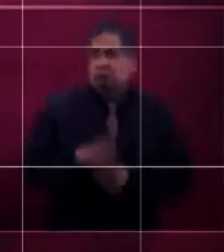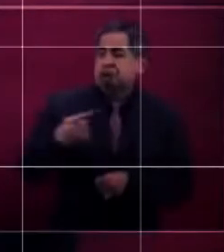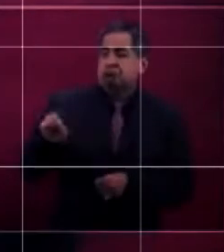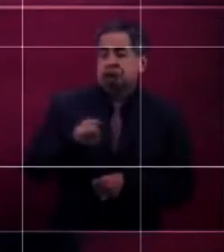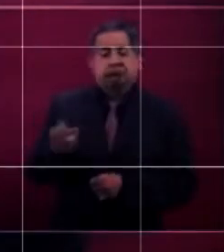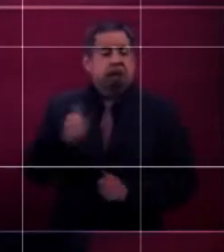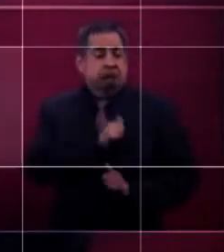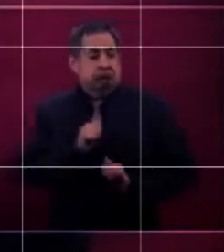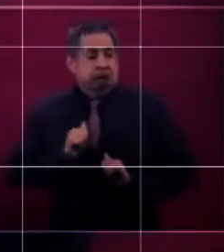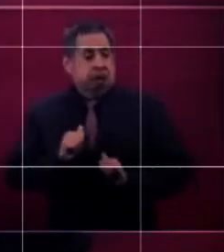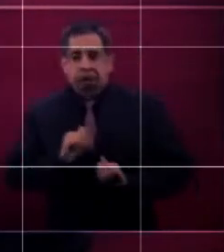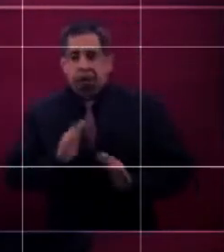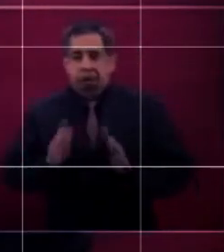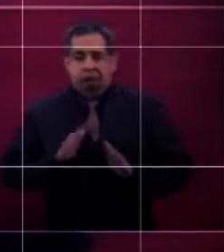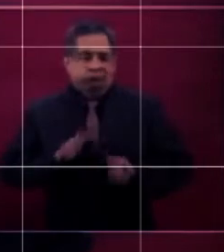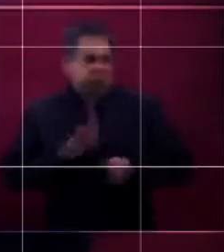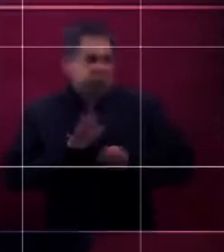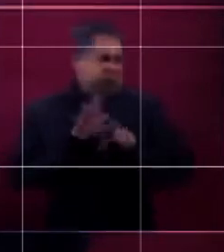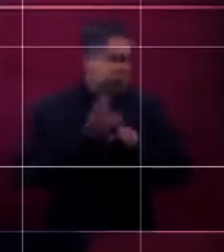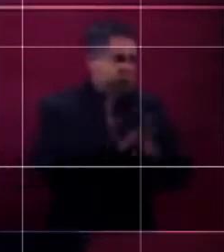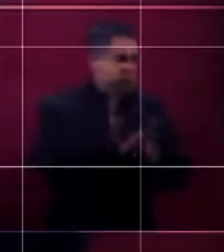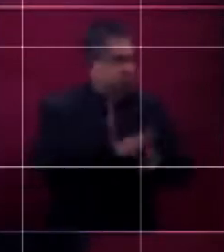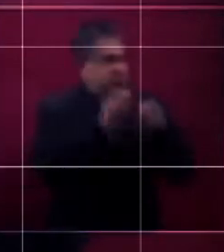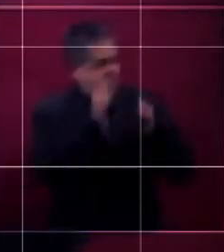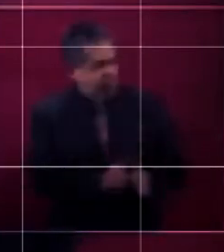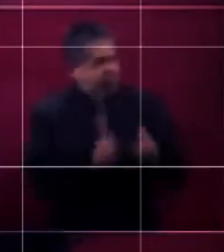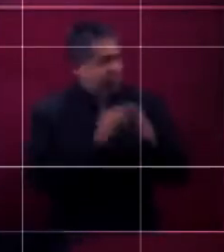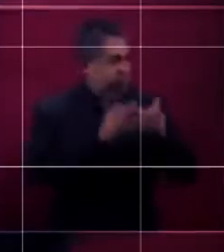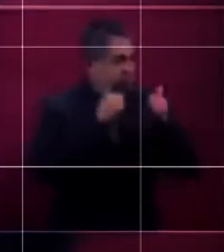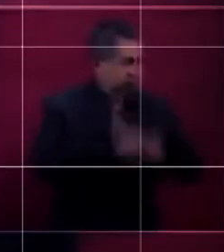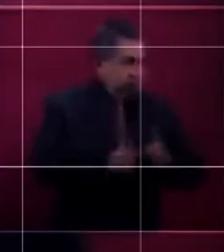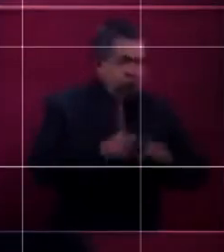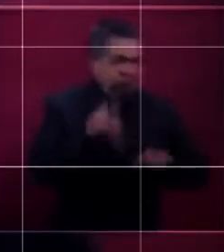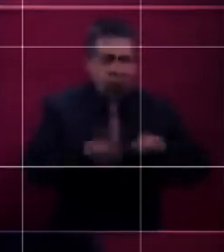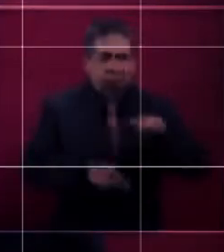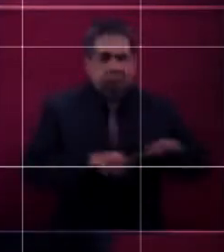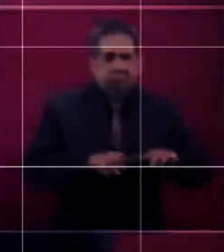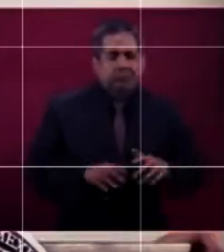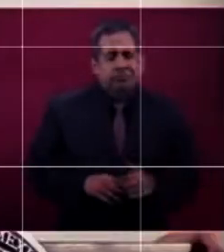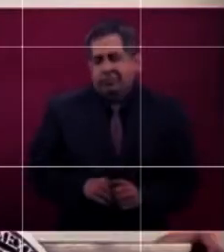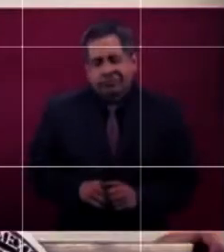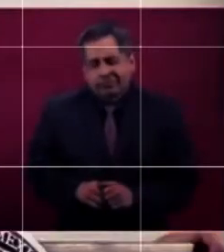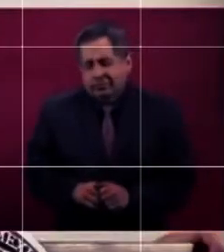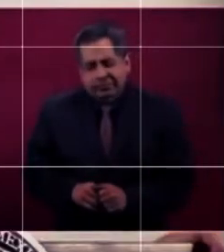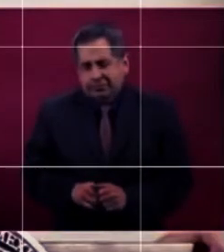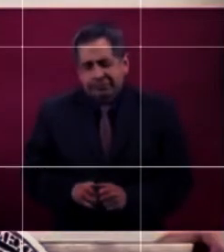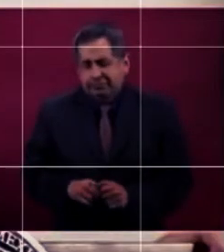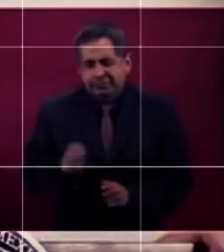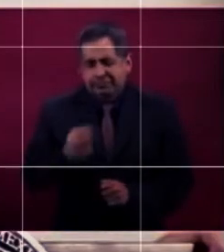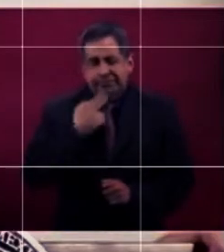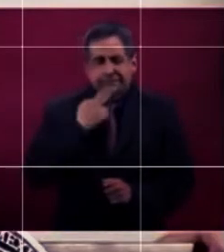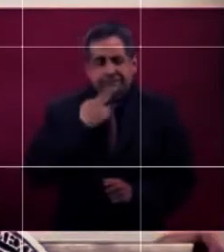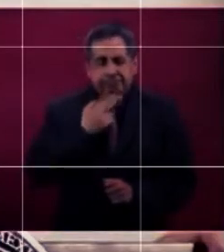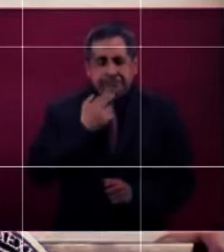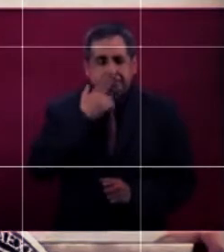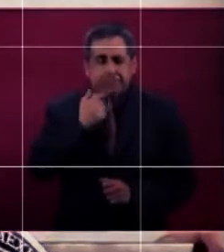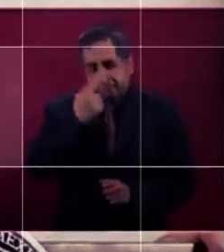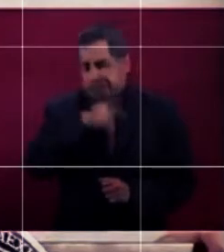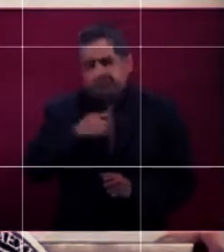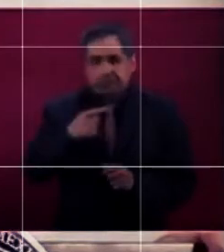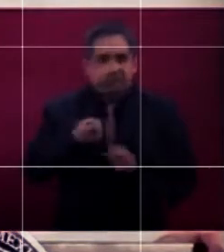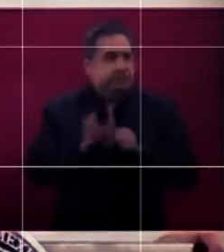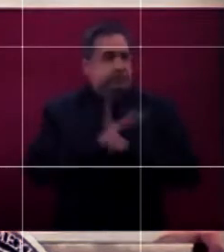pública, cómo se logra las modificaciones del comportamiento social favorables al control de la